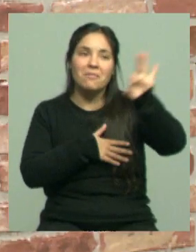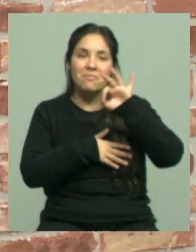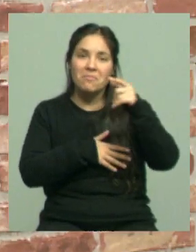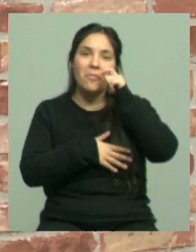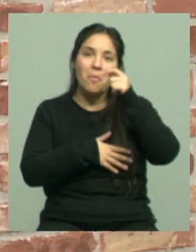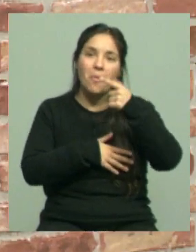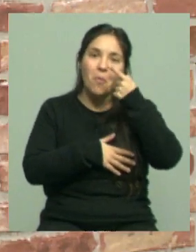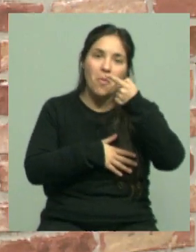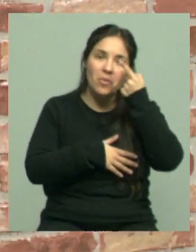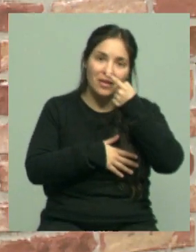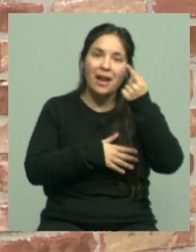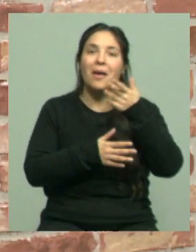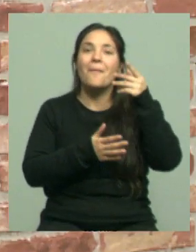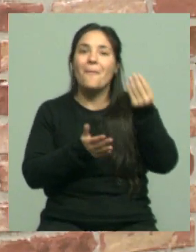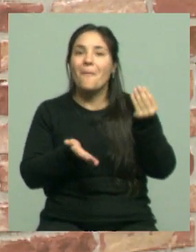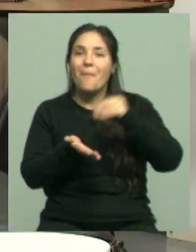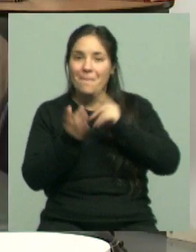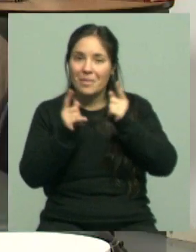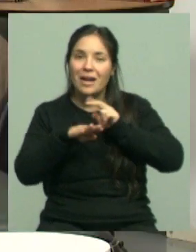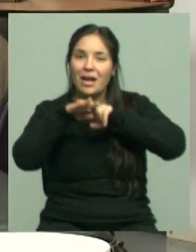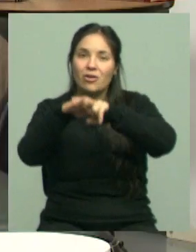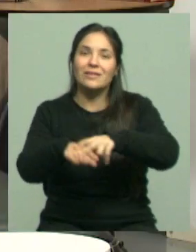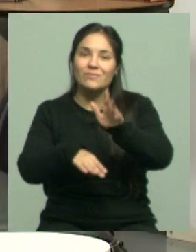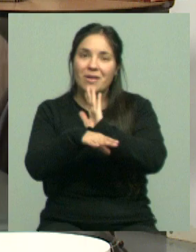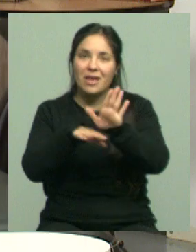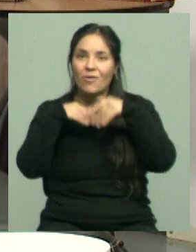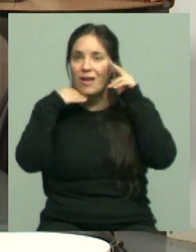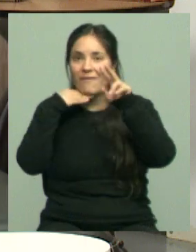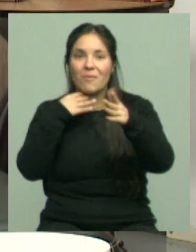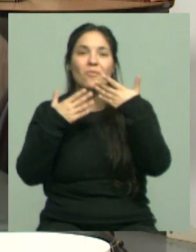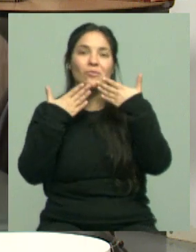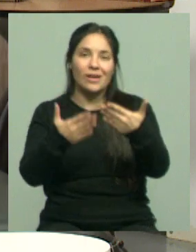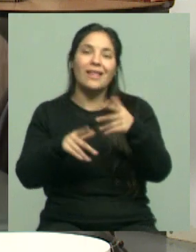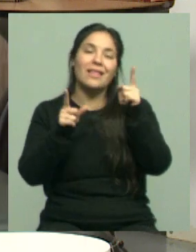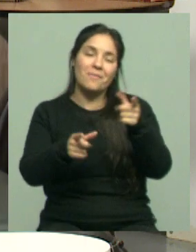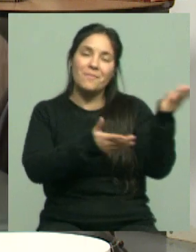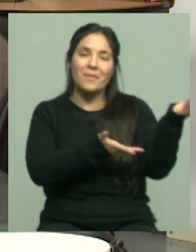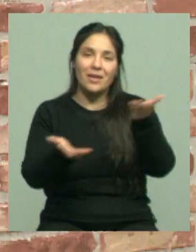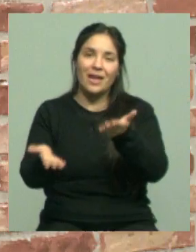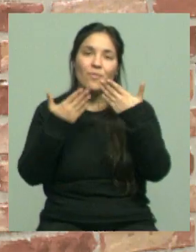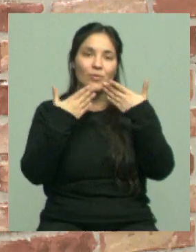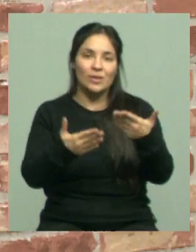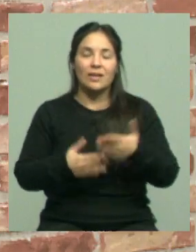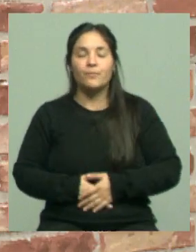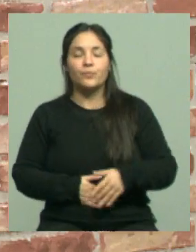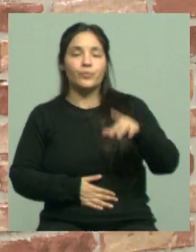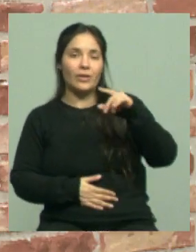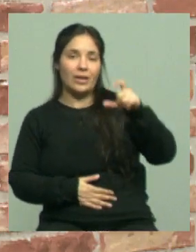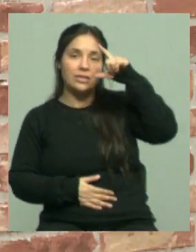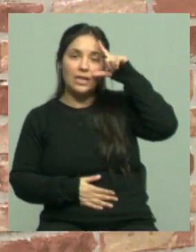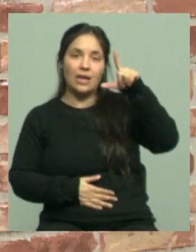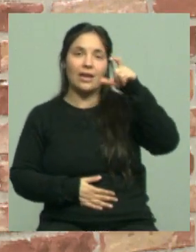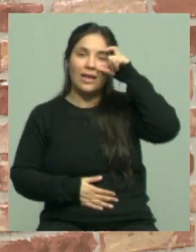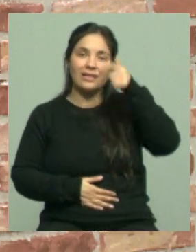con recomendaciones de por medio. Así completo. Que, Celeste, me encantó y bienvenida. Que suena interesante. Muchas gracias. Celeste Funes con nosotros,